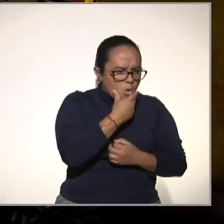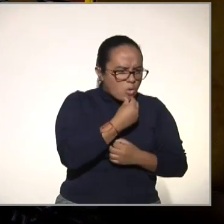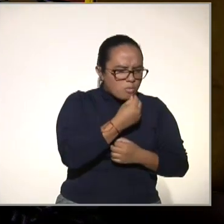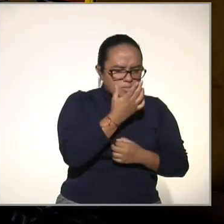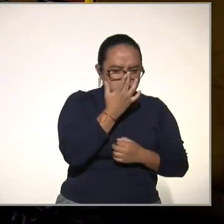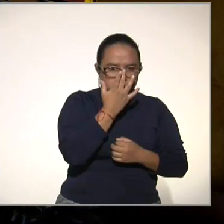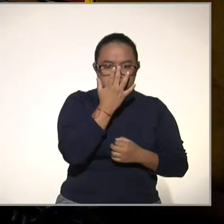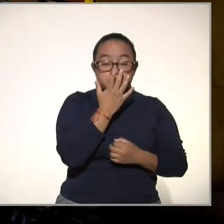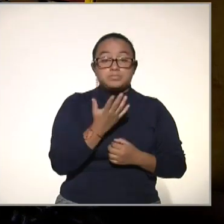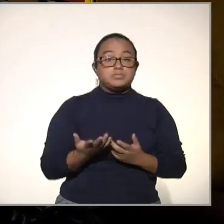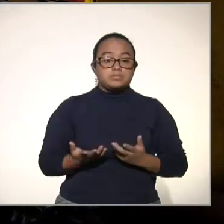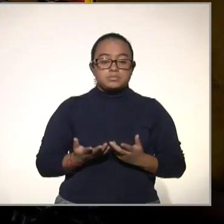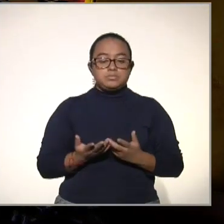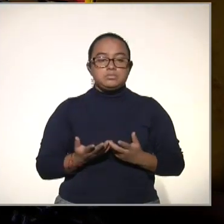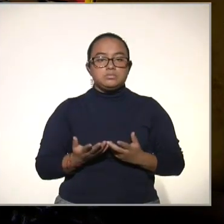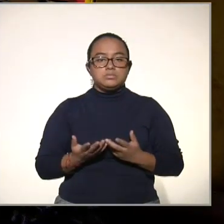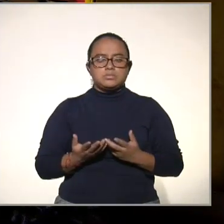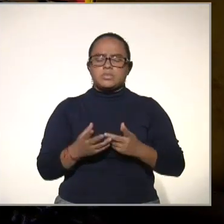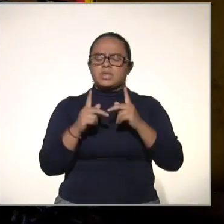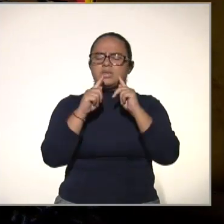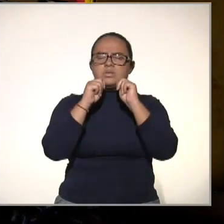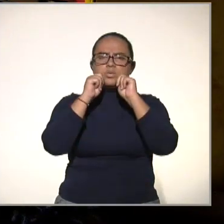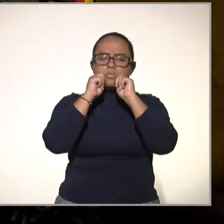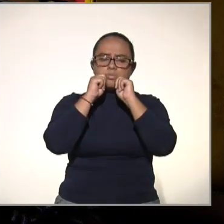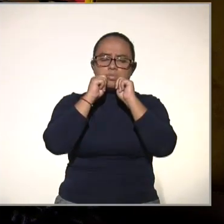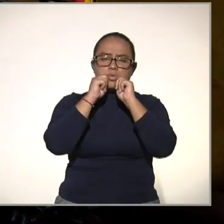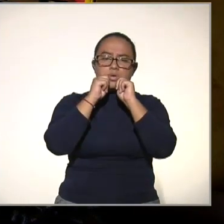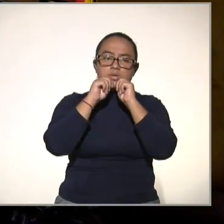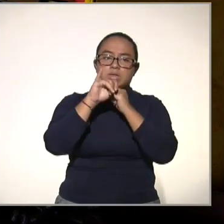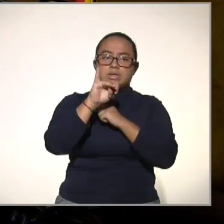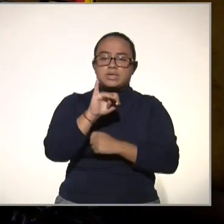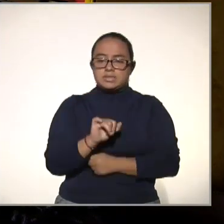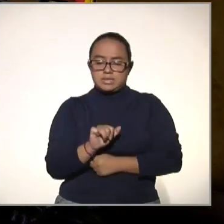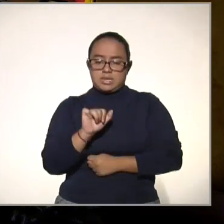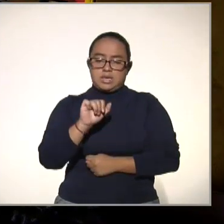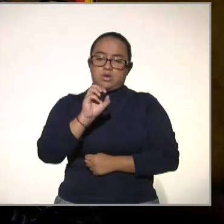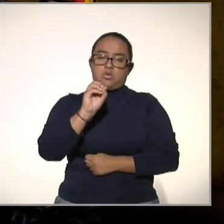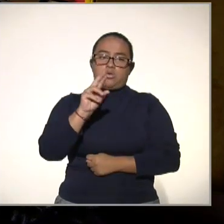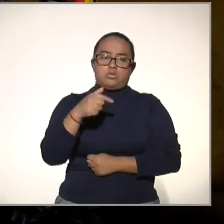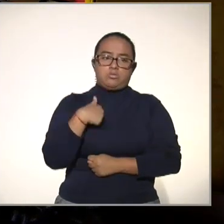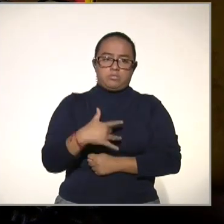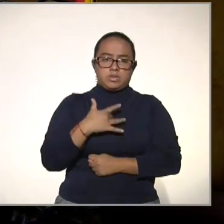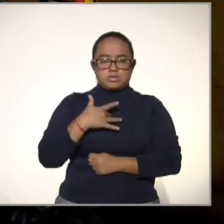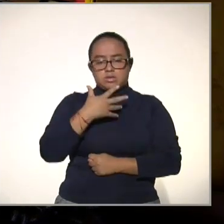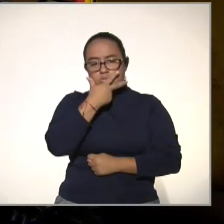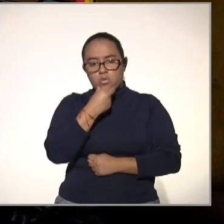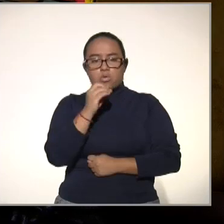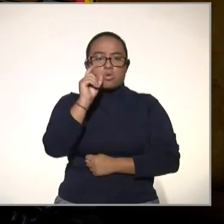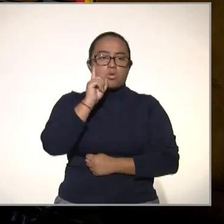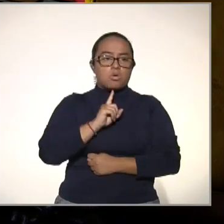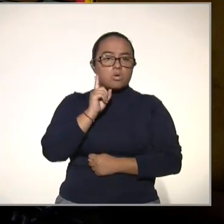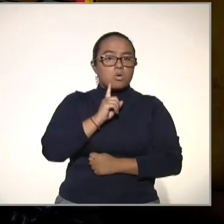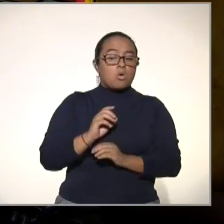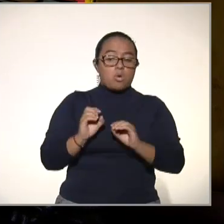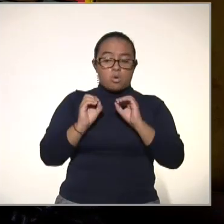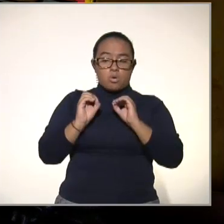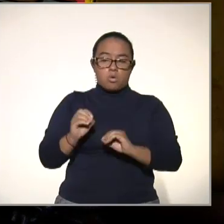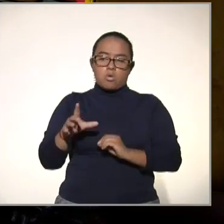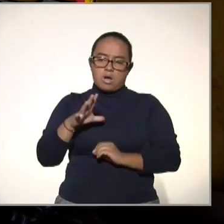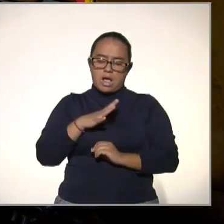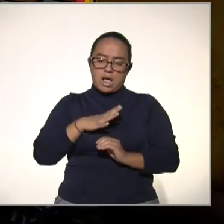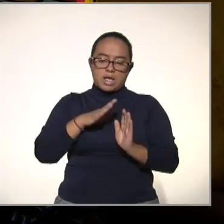masculino, y que es independiente a si me sé hombre o mujer, y a que si tengo tales o